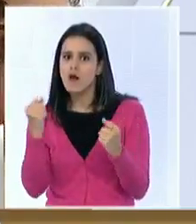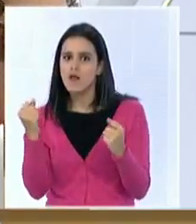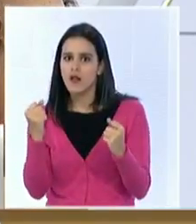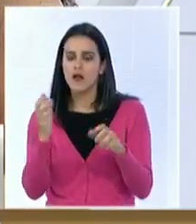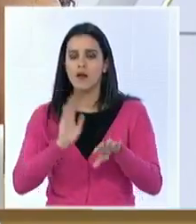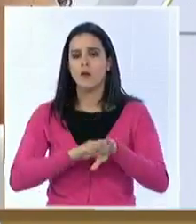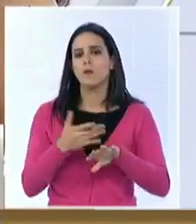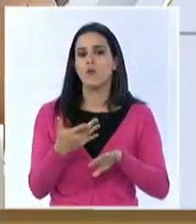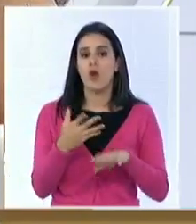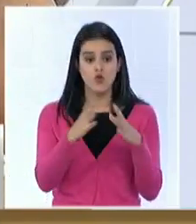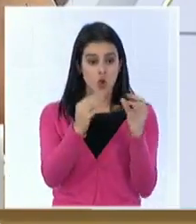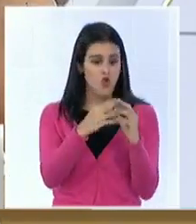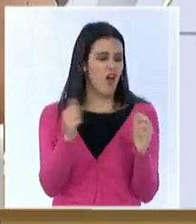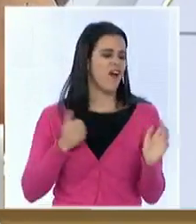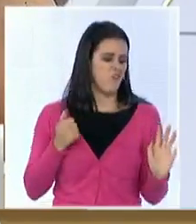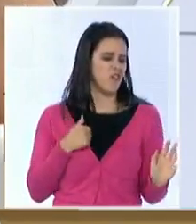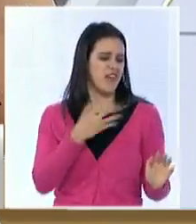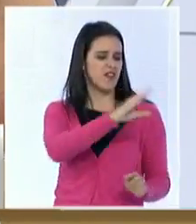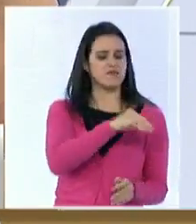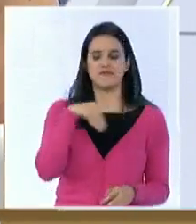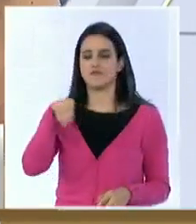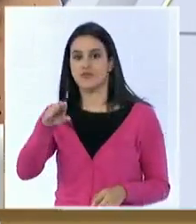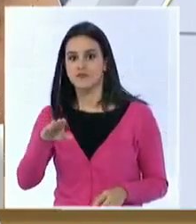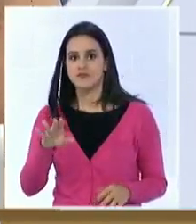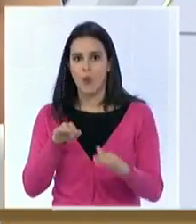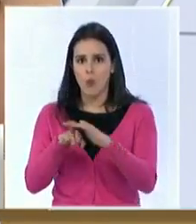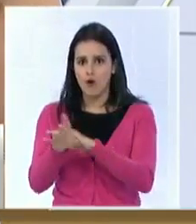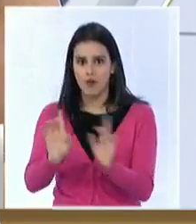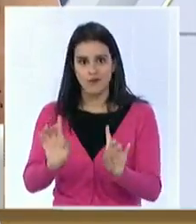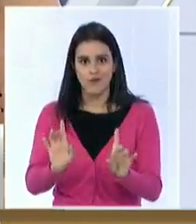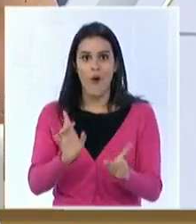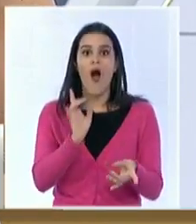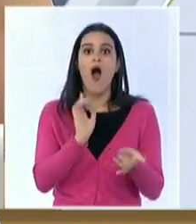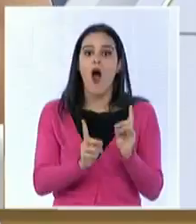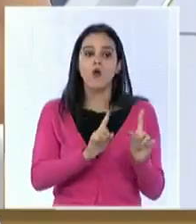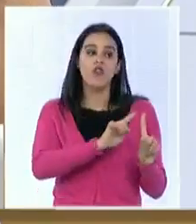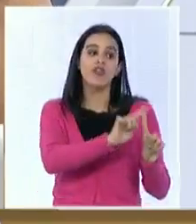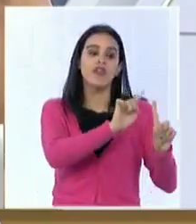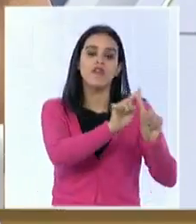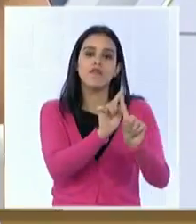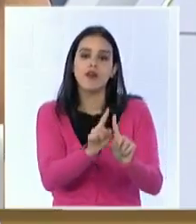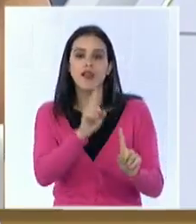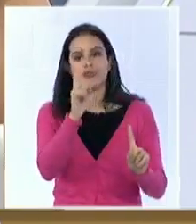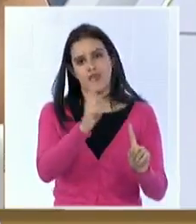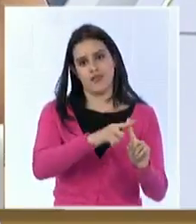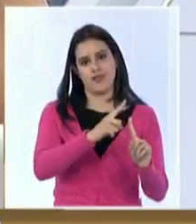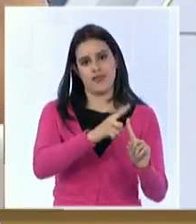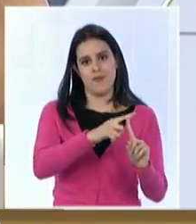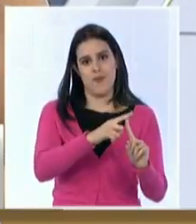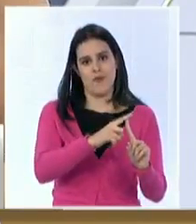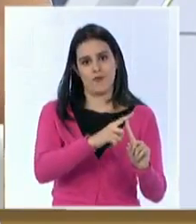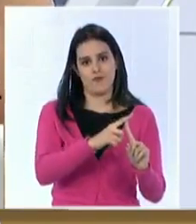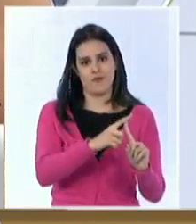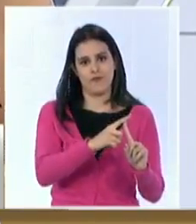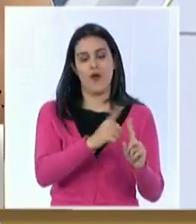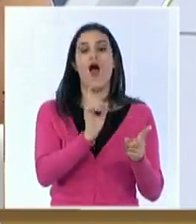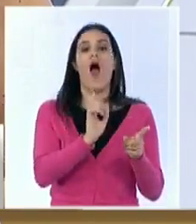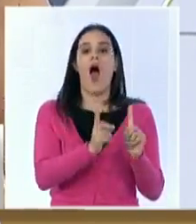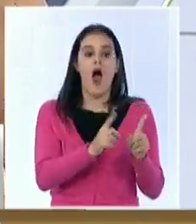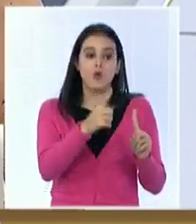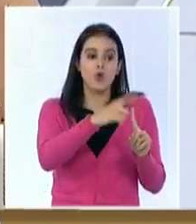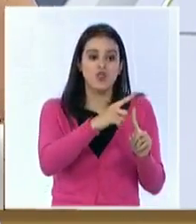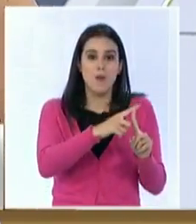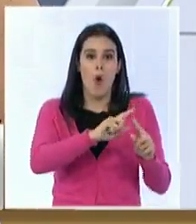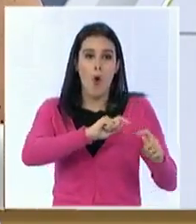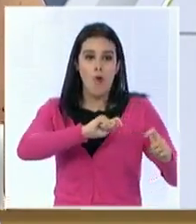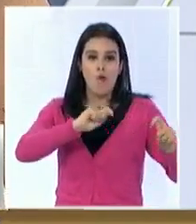envase específico? ¿Deberíamos evitar de repente alguno o algún material específico para ello? Bien, excelente pregunta. En líneas